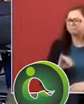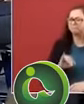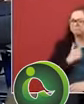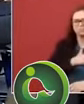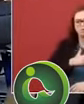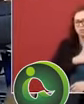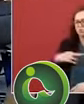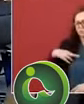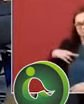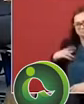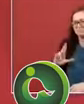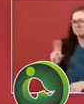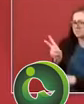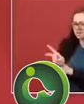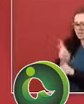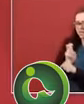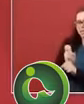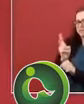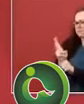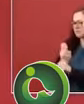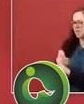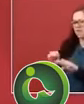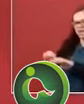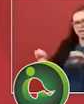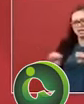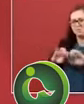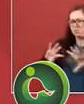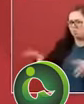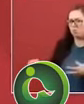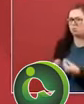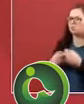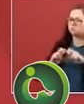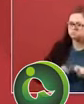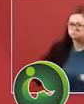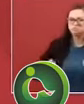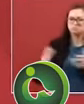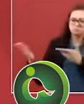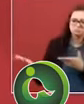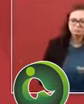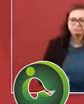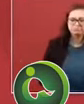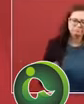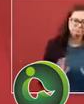disposición de invitarlos y cuando se pueda